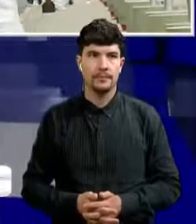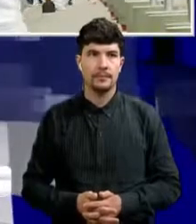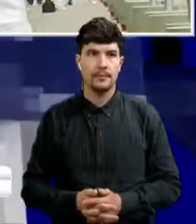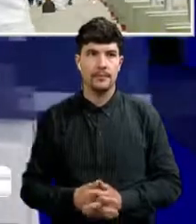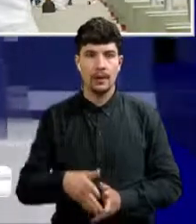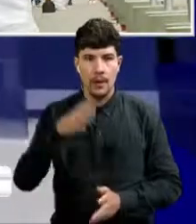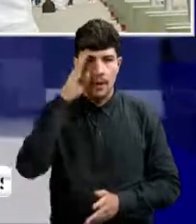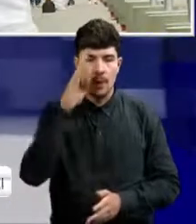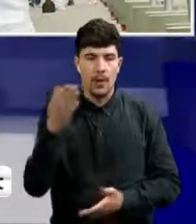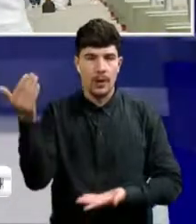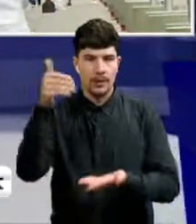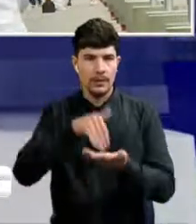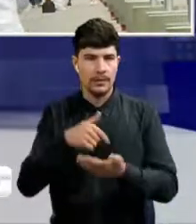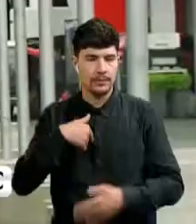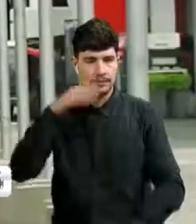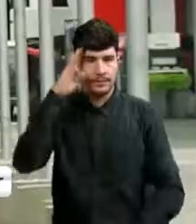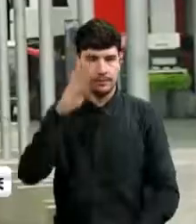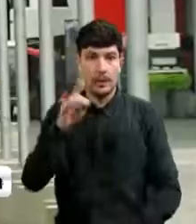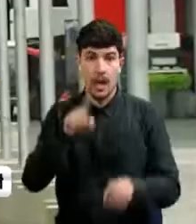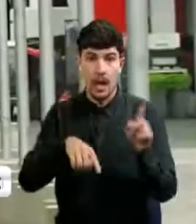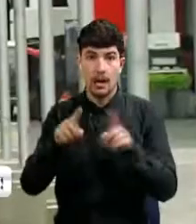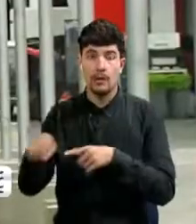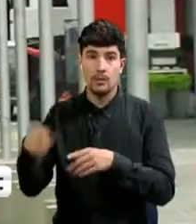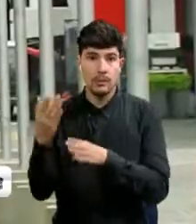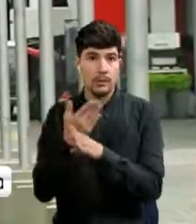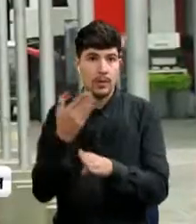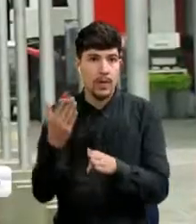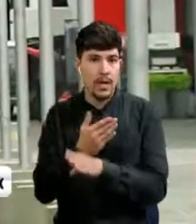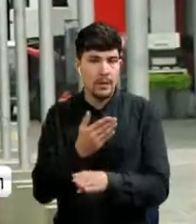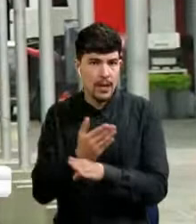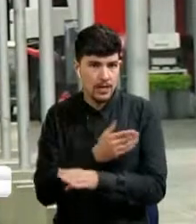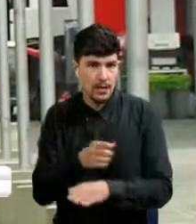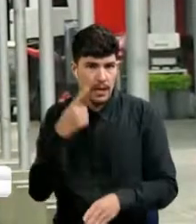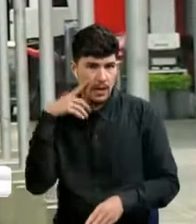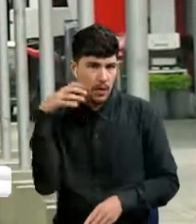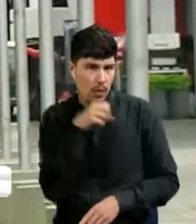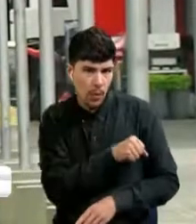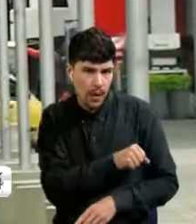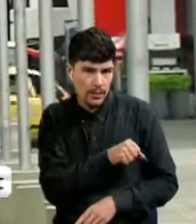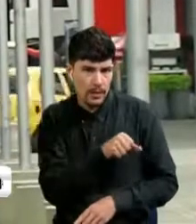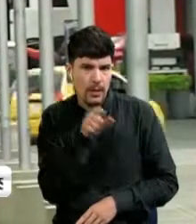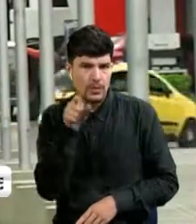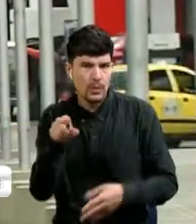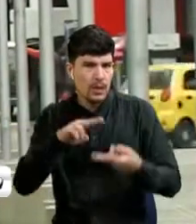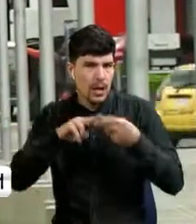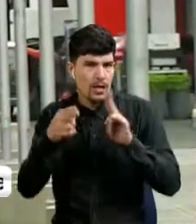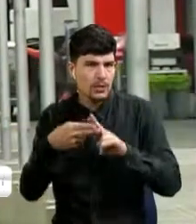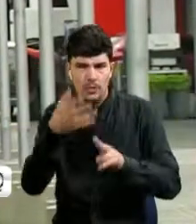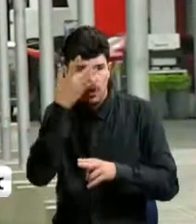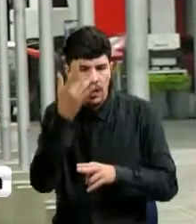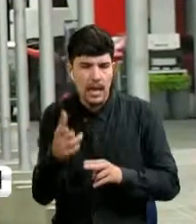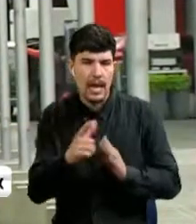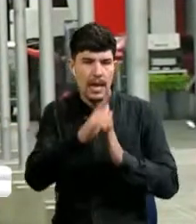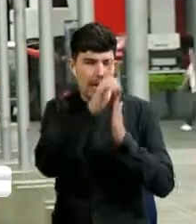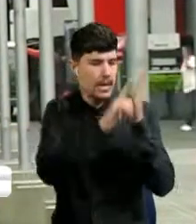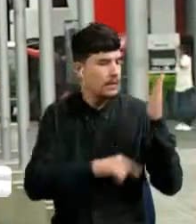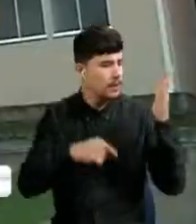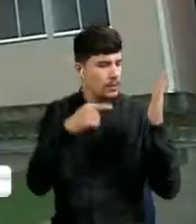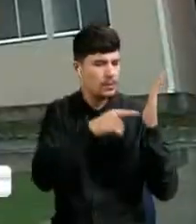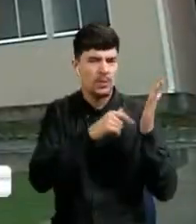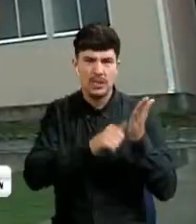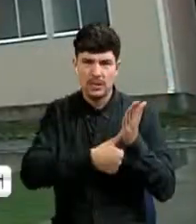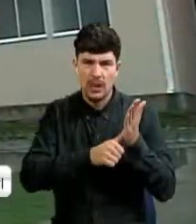Hola, ¿qué tal? De nuevo los saludos. Pues algunas de las irregularidades o inconsistencias se relacionan con los listados en donde aparecen cédulas de